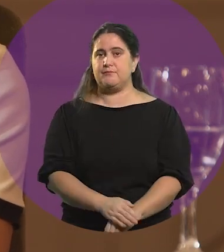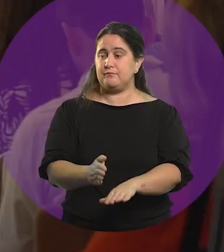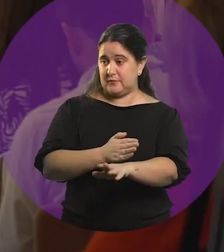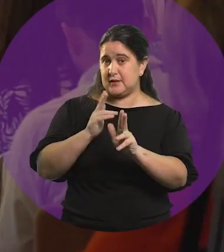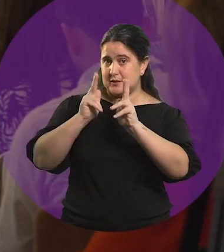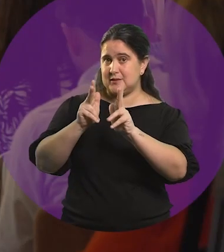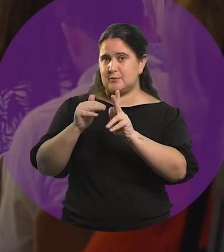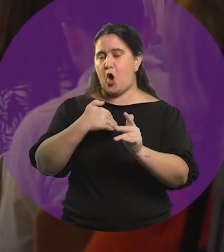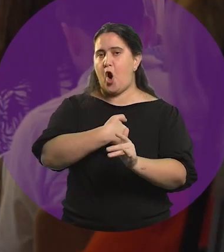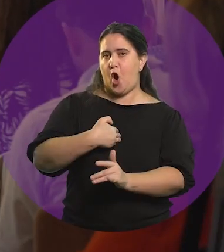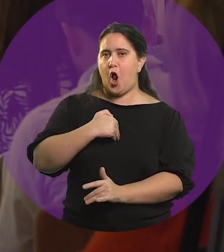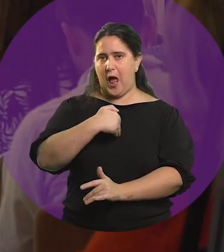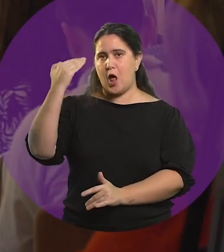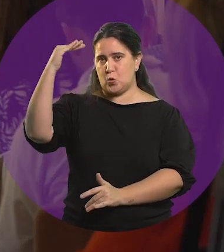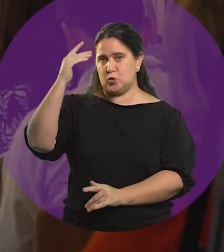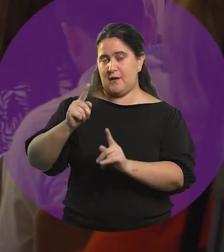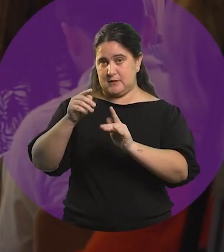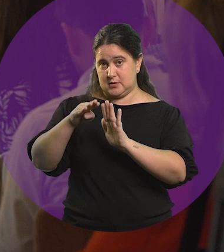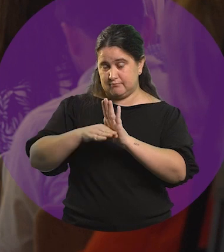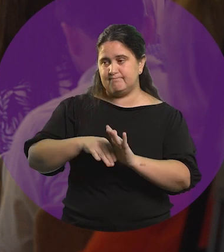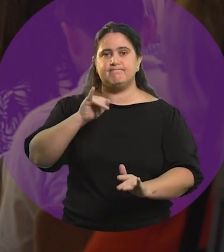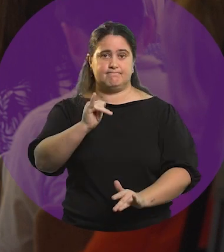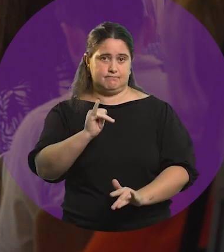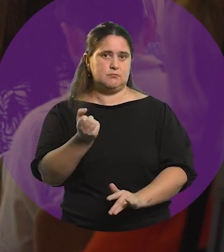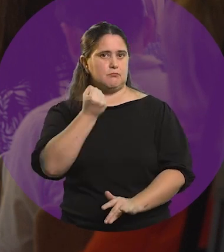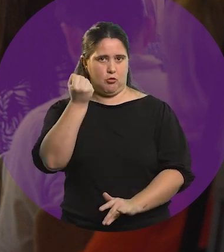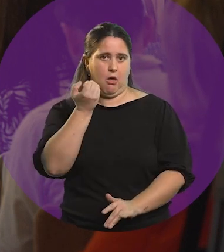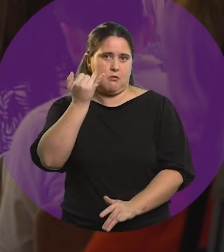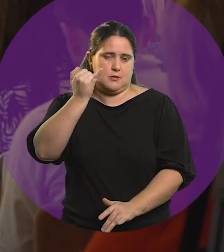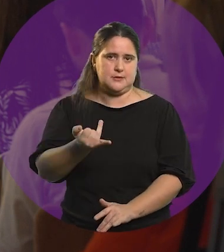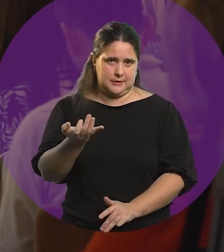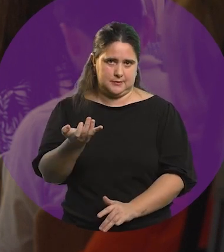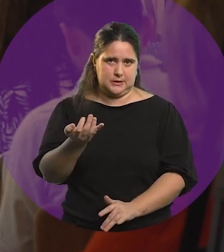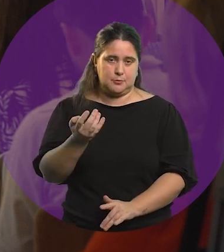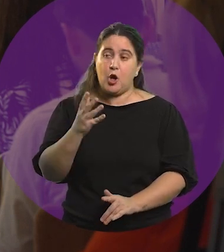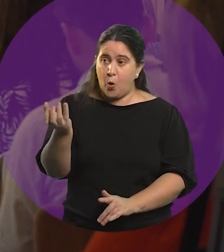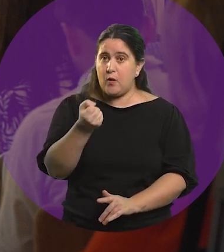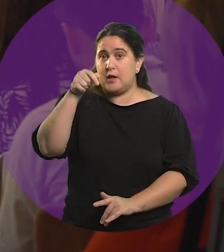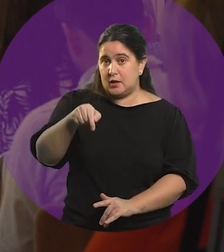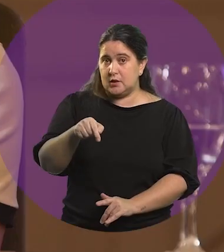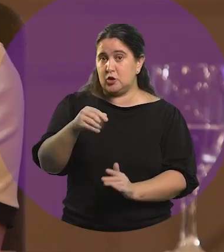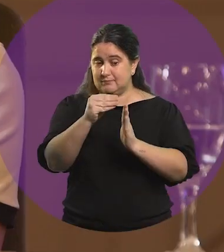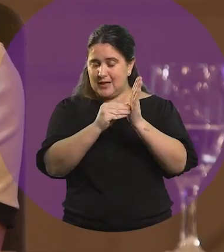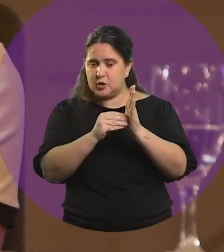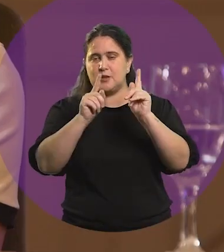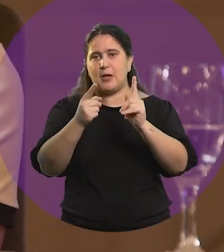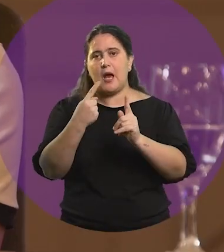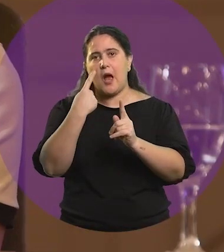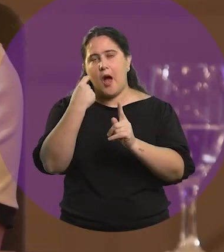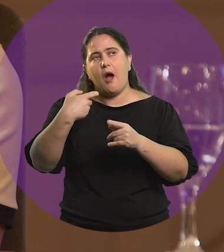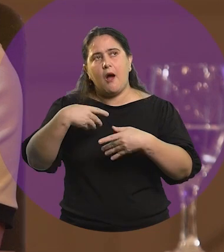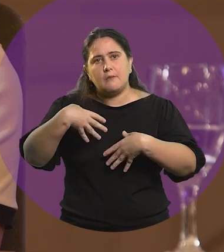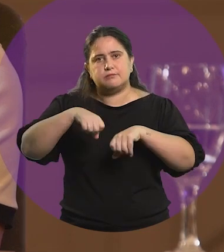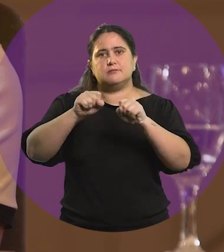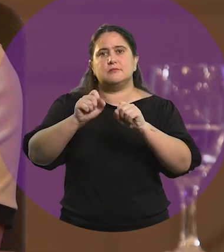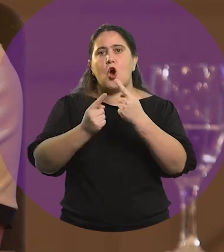hablabas del rol del adulto en algunos programas. Y cuán importante es eso. O sea, en estos hallazgos también se descubrieron cosas que tienen que